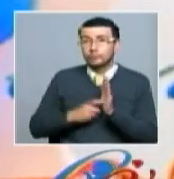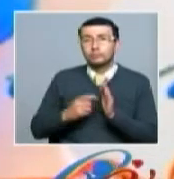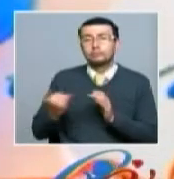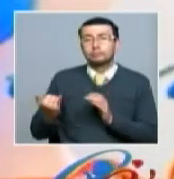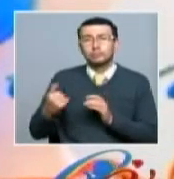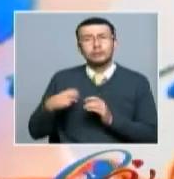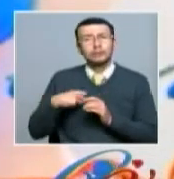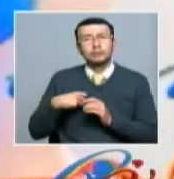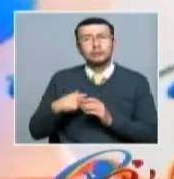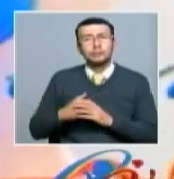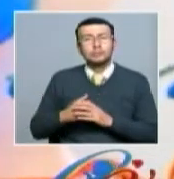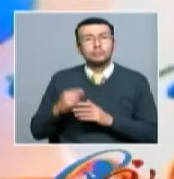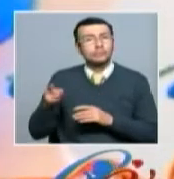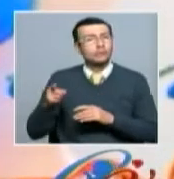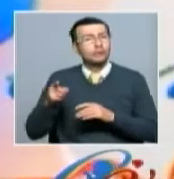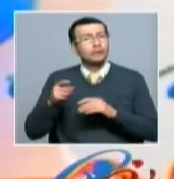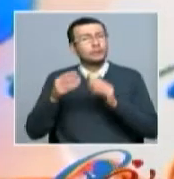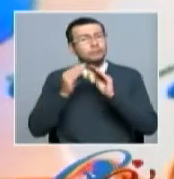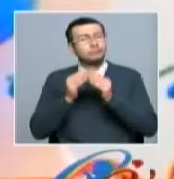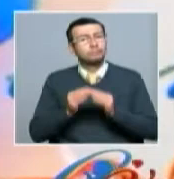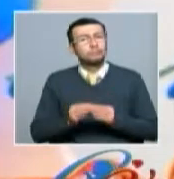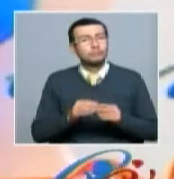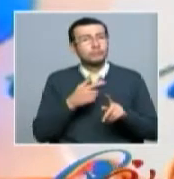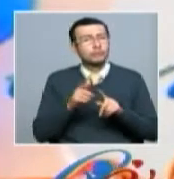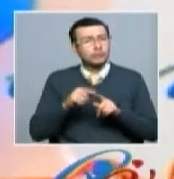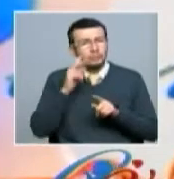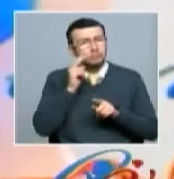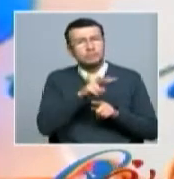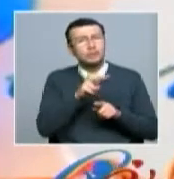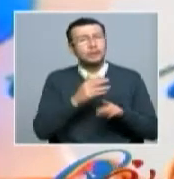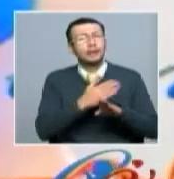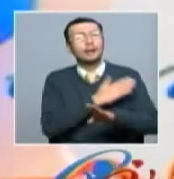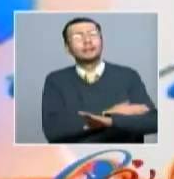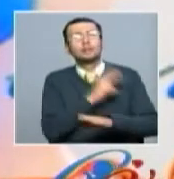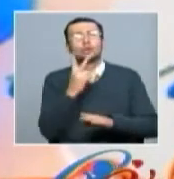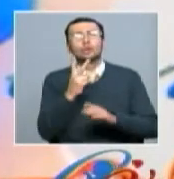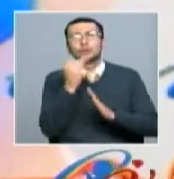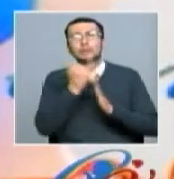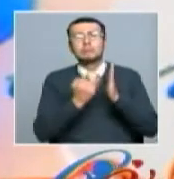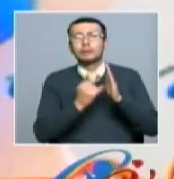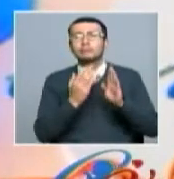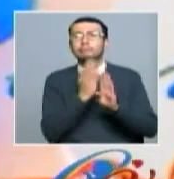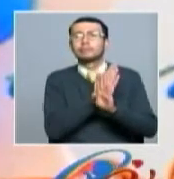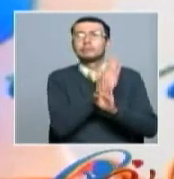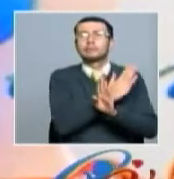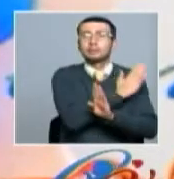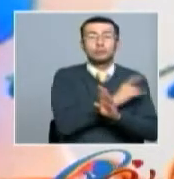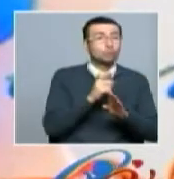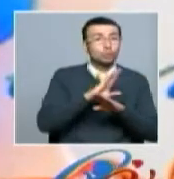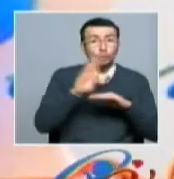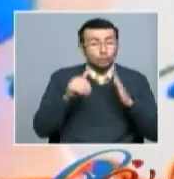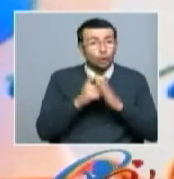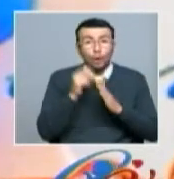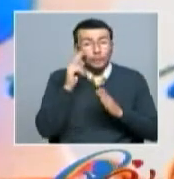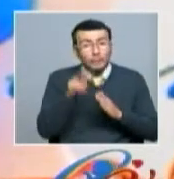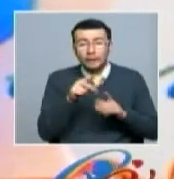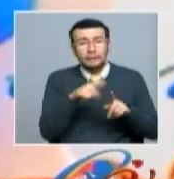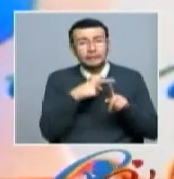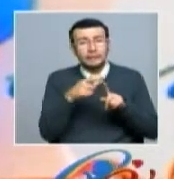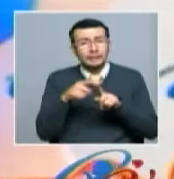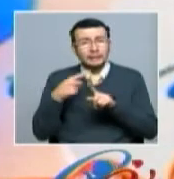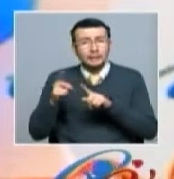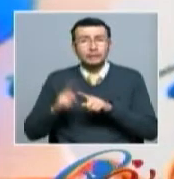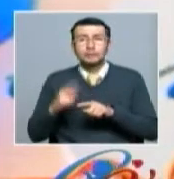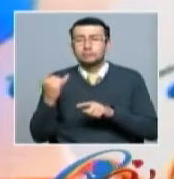en sí, la había pasado ahora anteriormente. Sí, Lina nos devuelve dos imágenes, pero miren, todo eso que ustedes ven son nervios